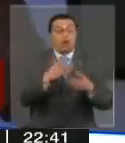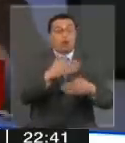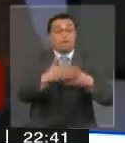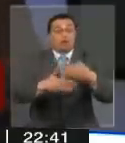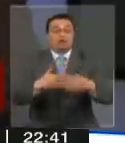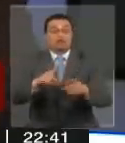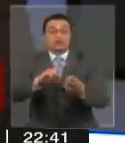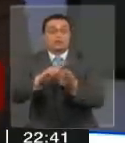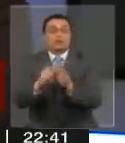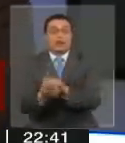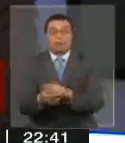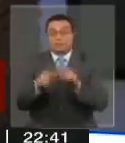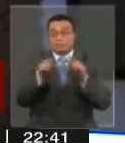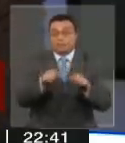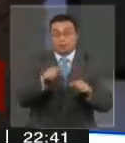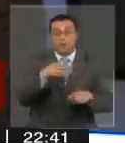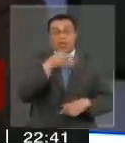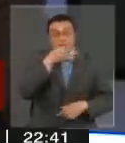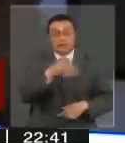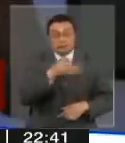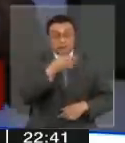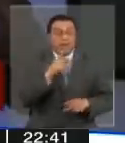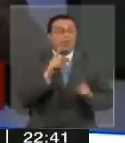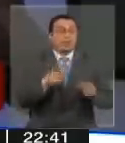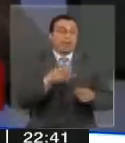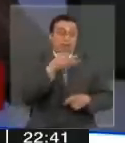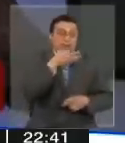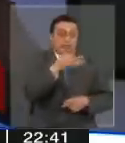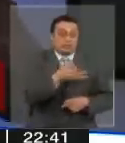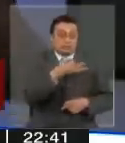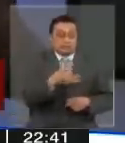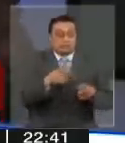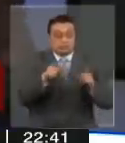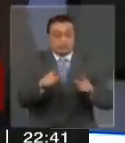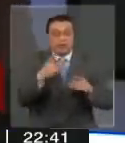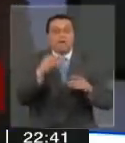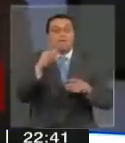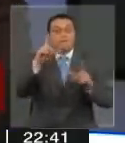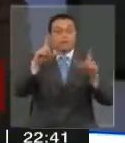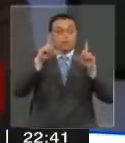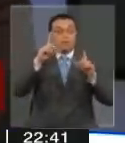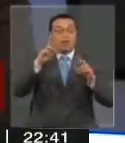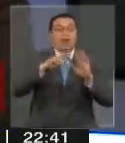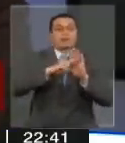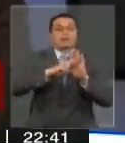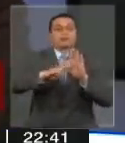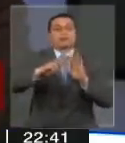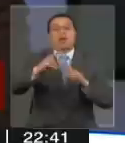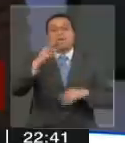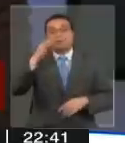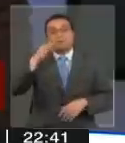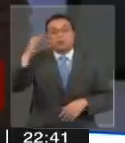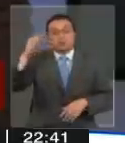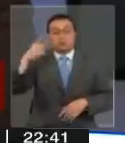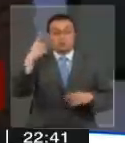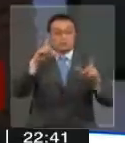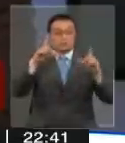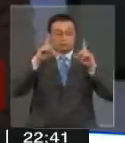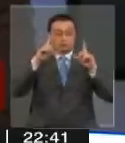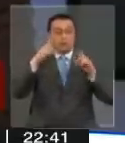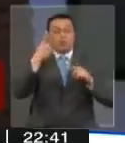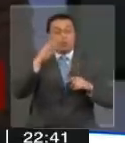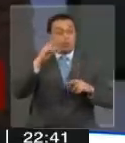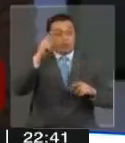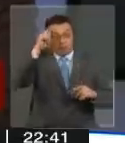en medio de todo ese proceso había que decir que habían figuras que representaban el futuro. Y se inventó una figura